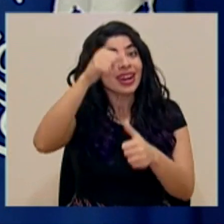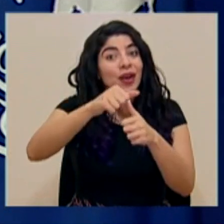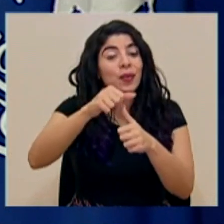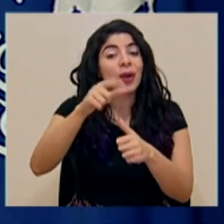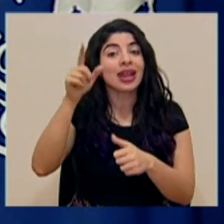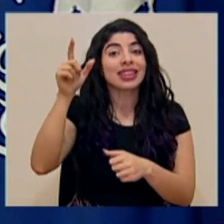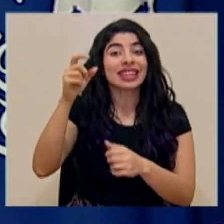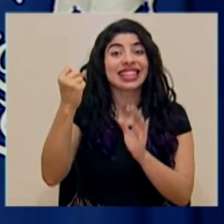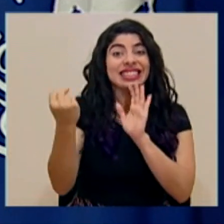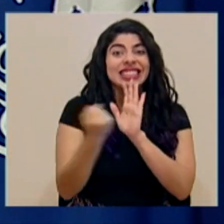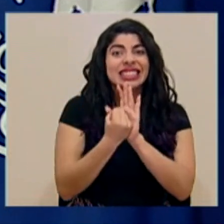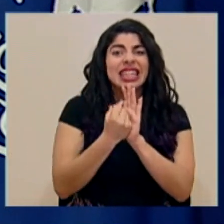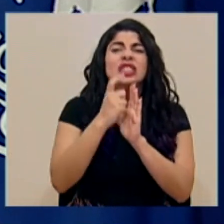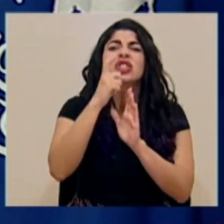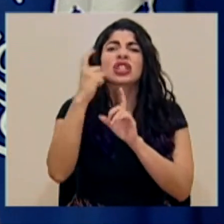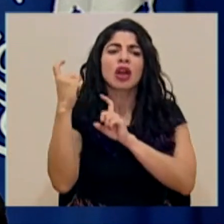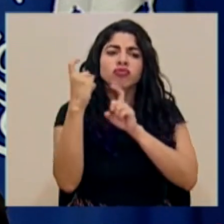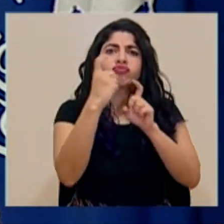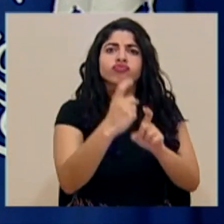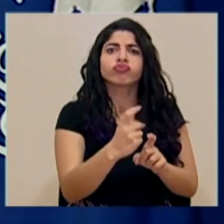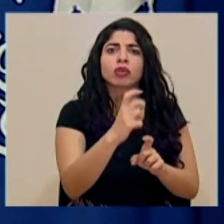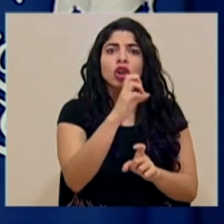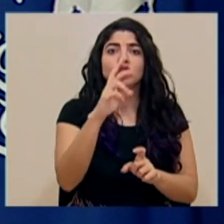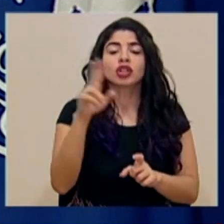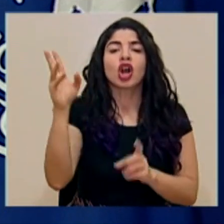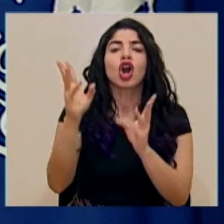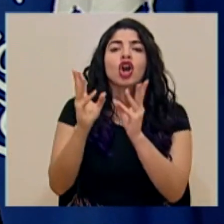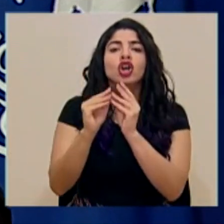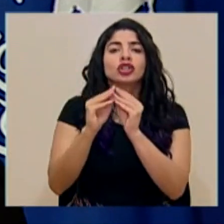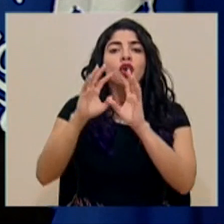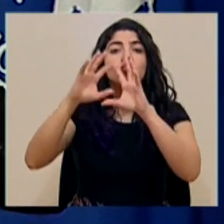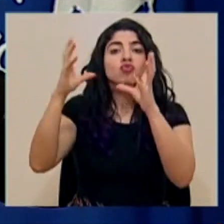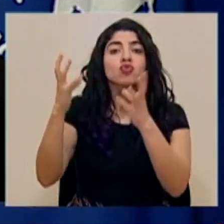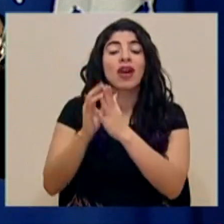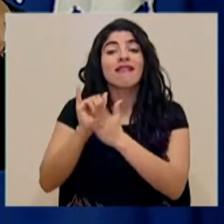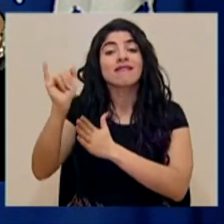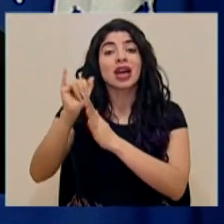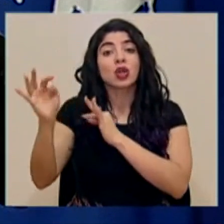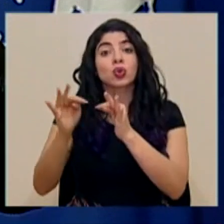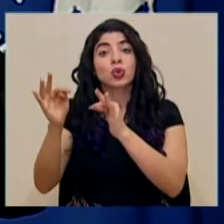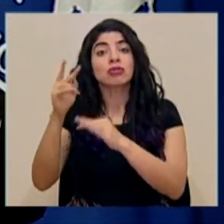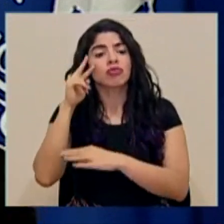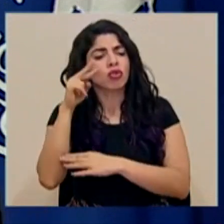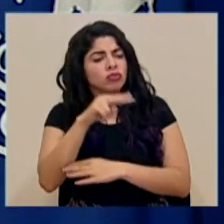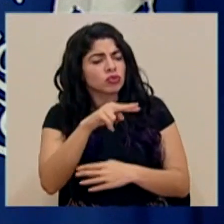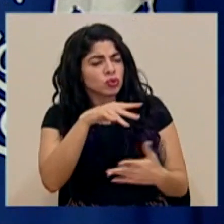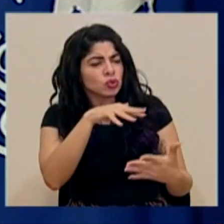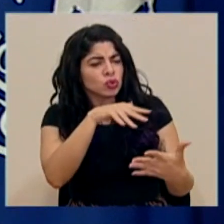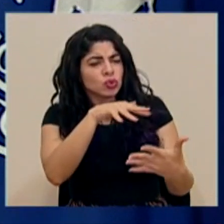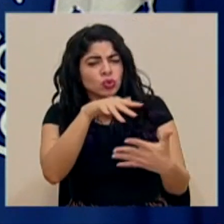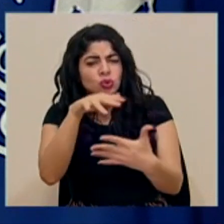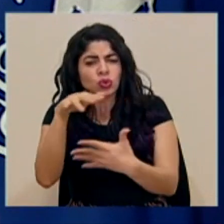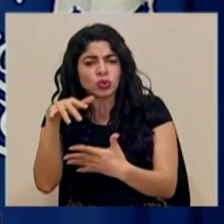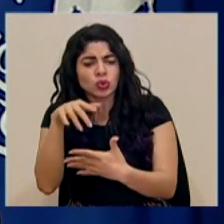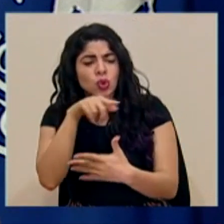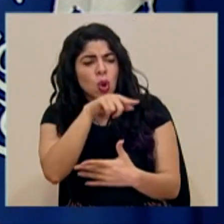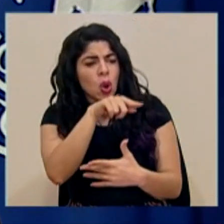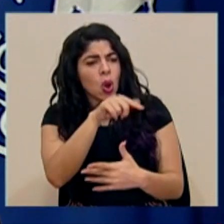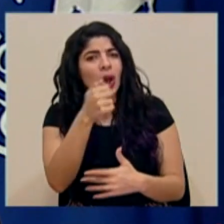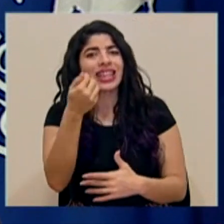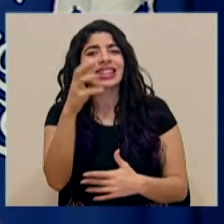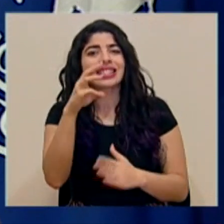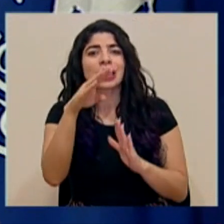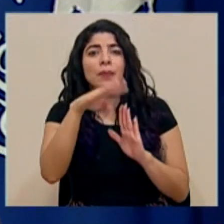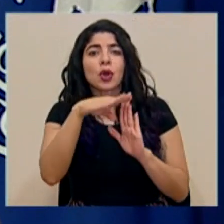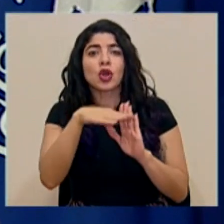Rica por el Consejo Mundial de Viajes y Turismo, que estudió la implementación de esos